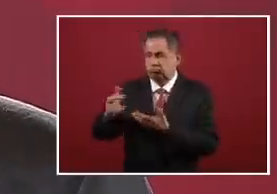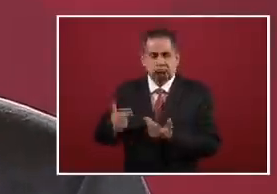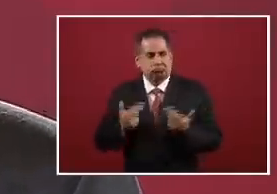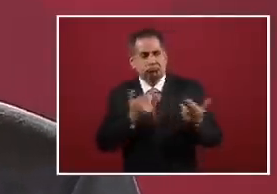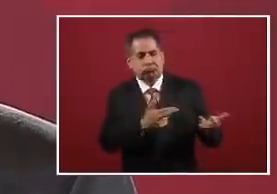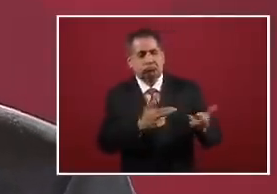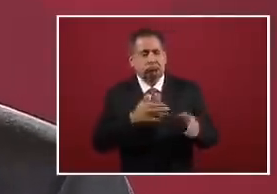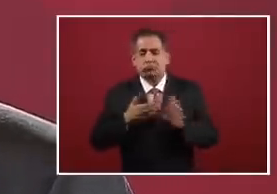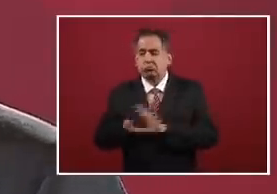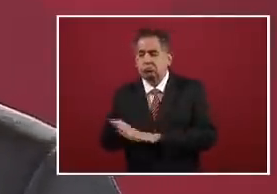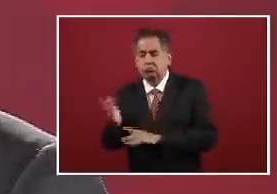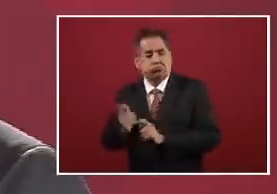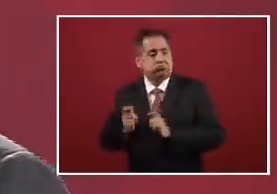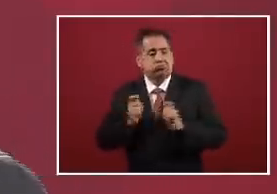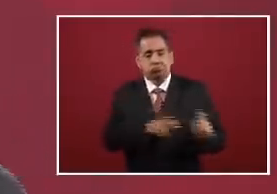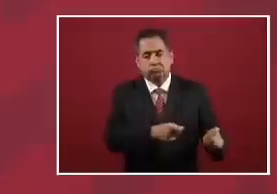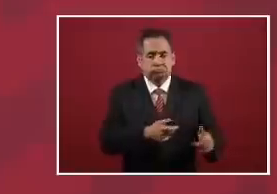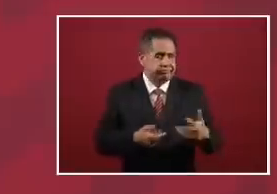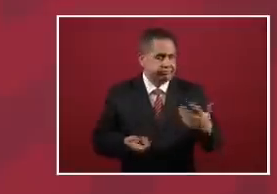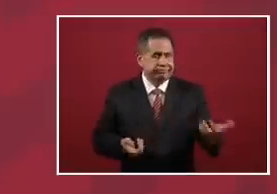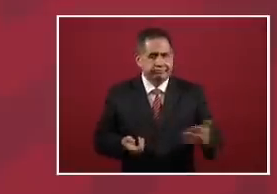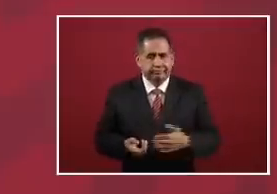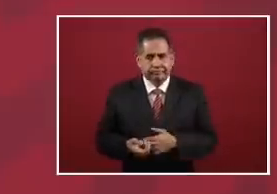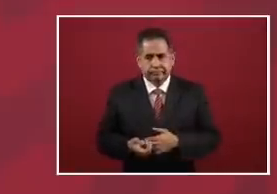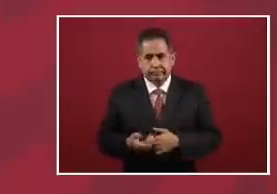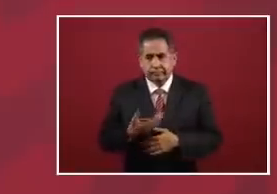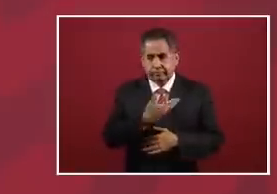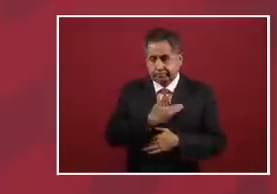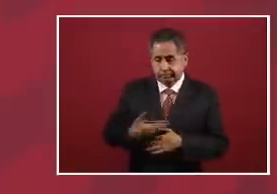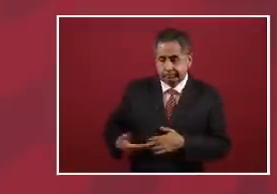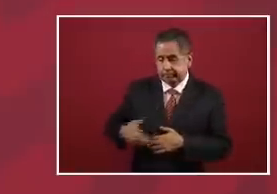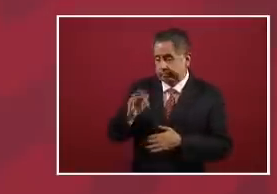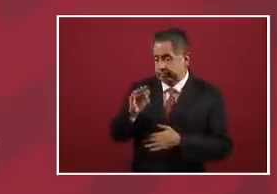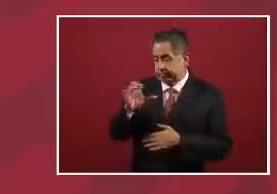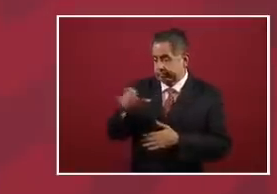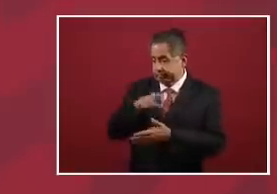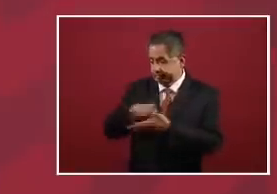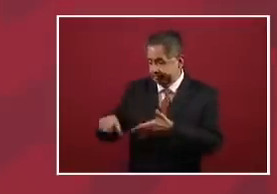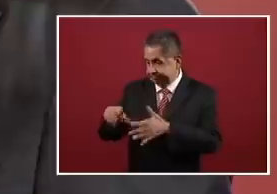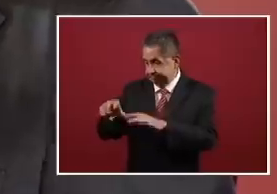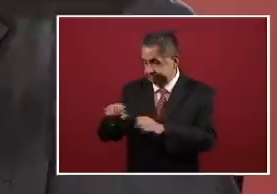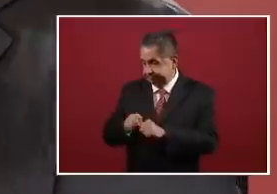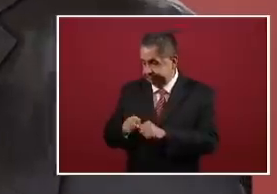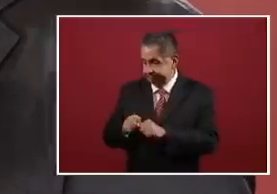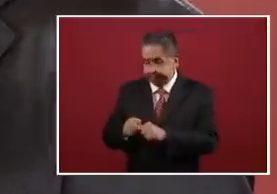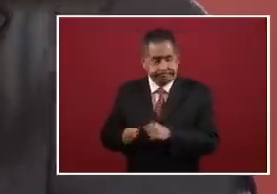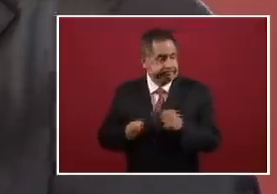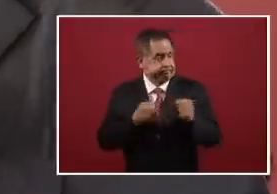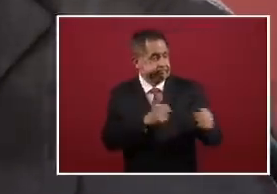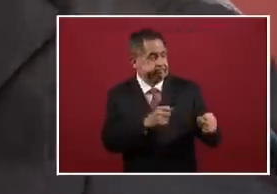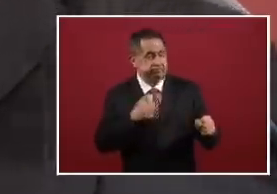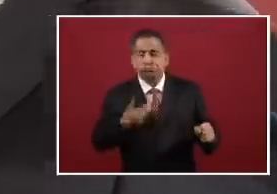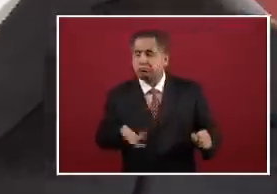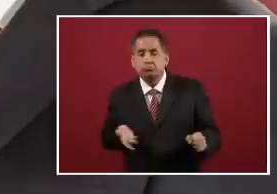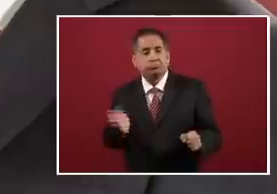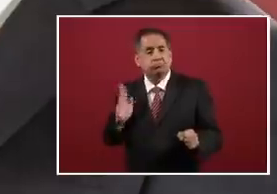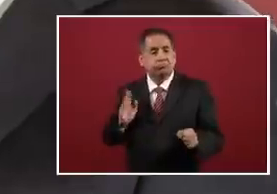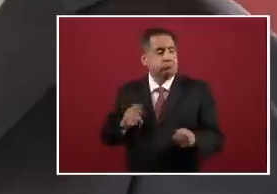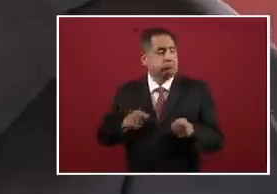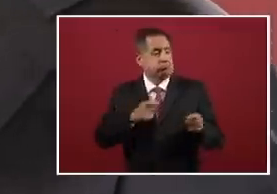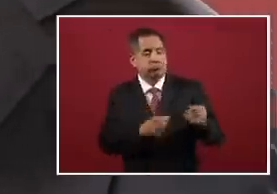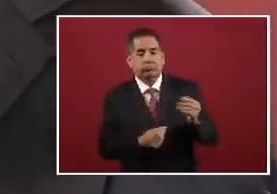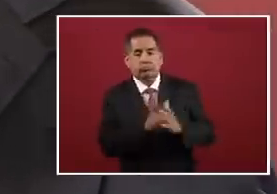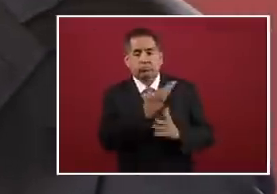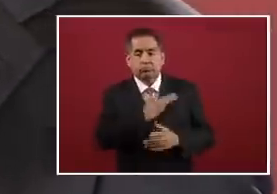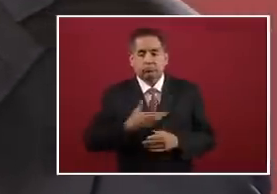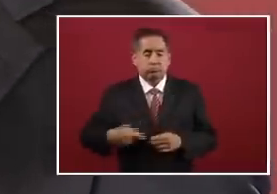porque es el presidente Calderón el que deja comprado el avión. Luego,